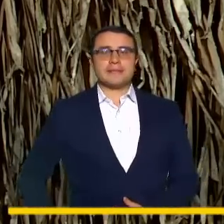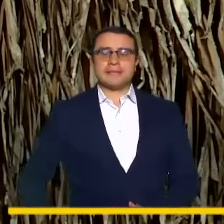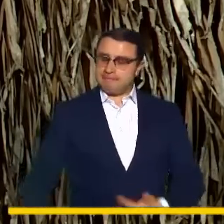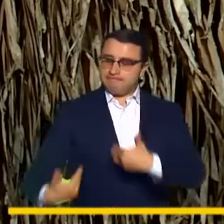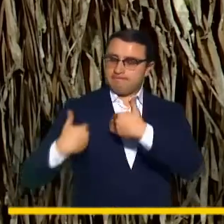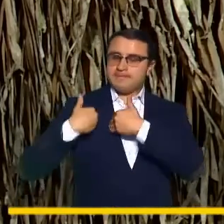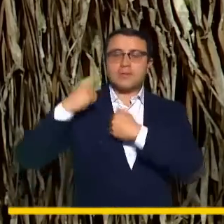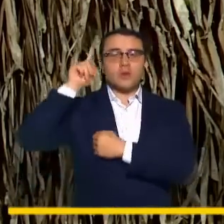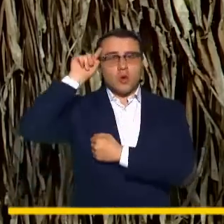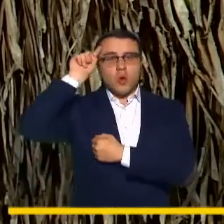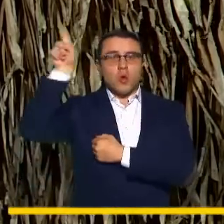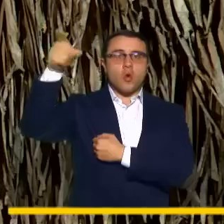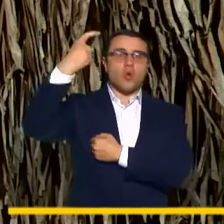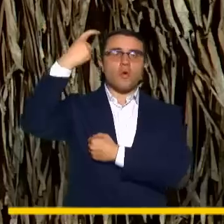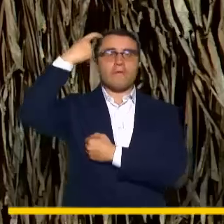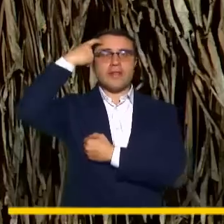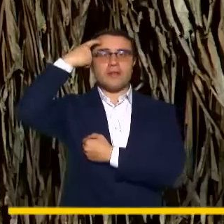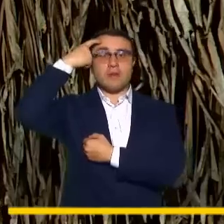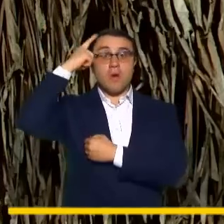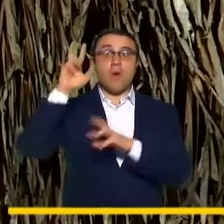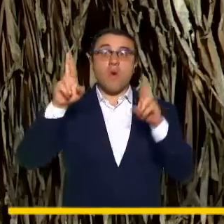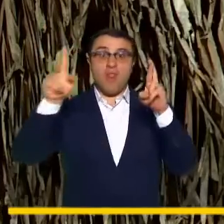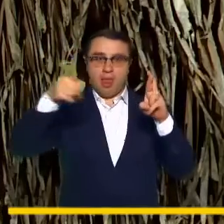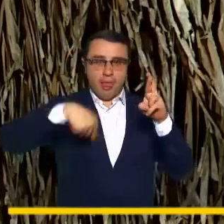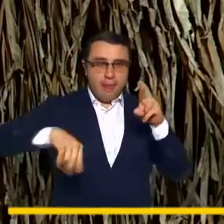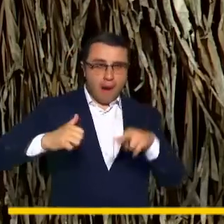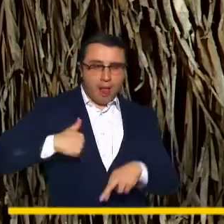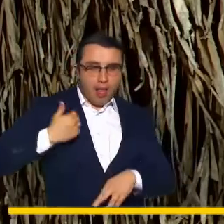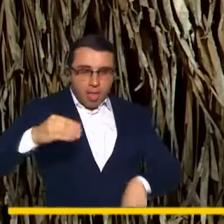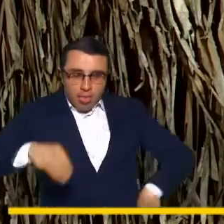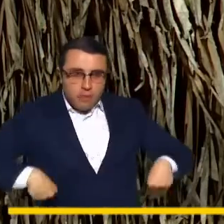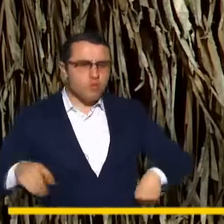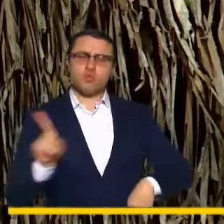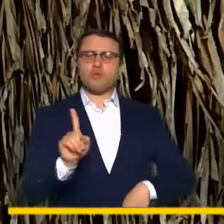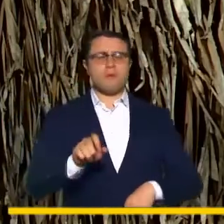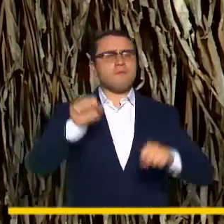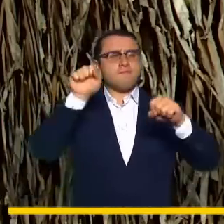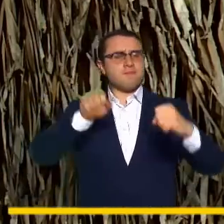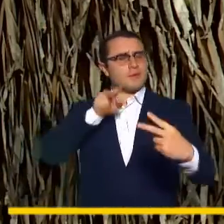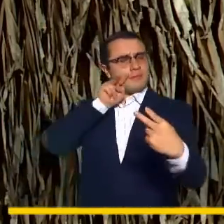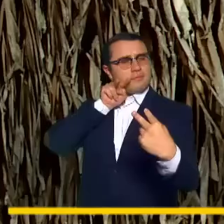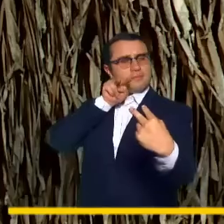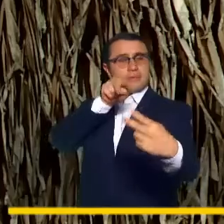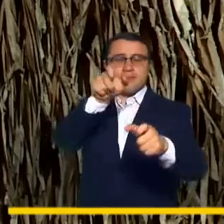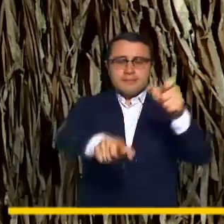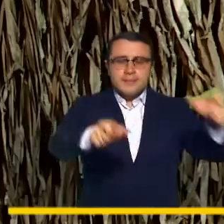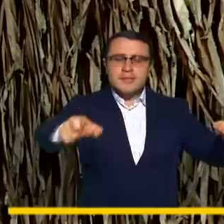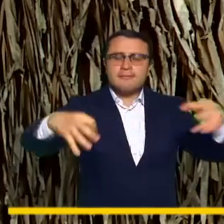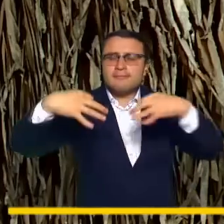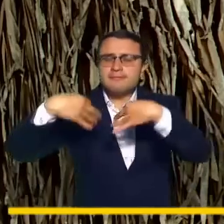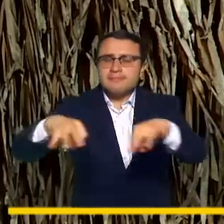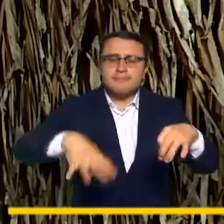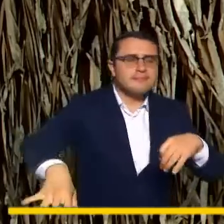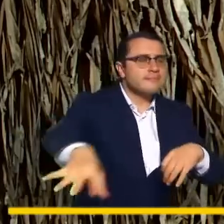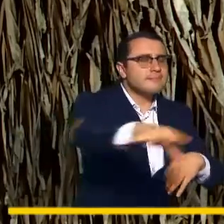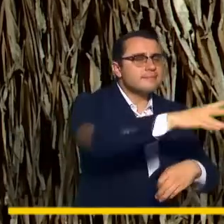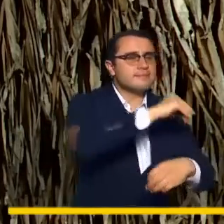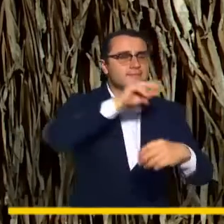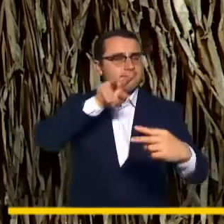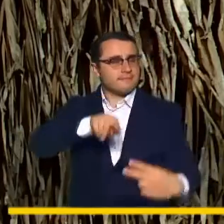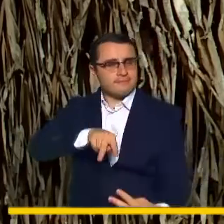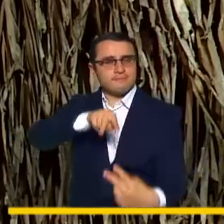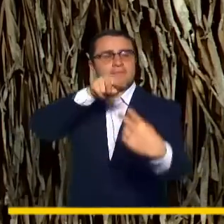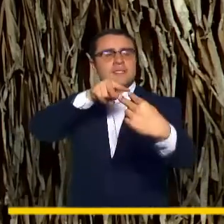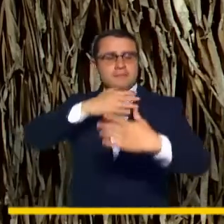gobierno que ojalá no se deje corromper, que pueda mirar de frente a los ojos de la gente del pueblo y ponerse